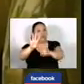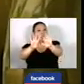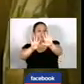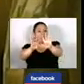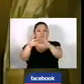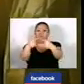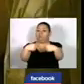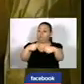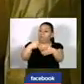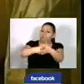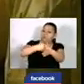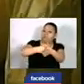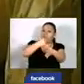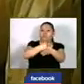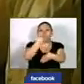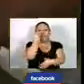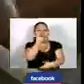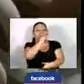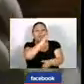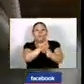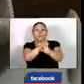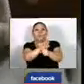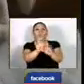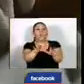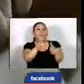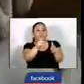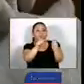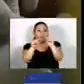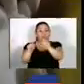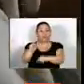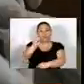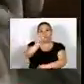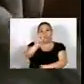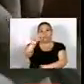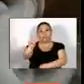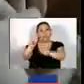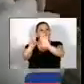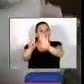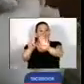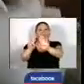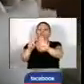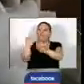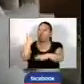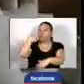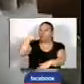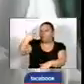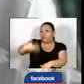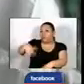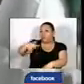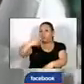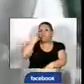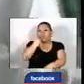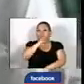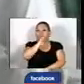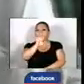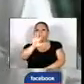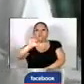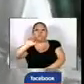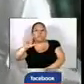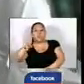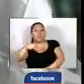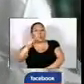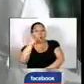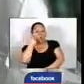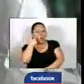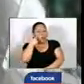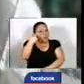batallando con esta enfermedad, ya que de estos, 226 se encuentran en estado grave y 53 en